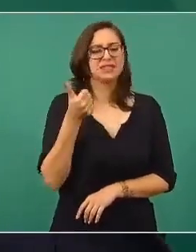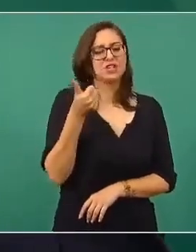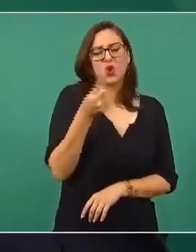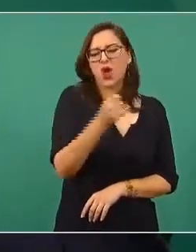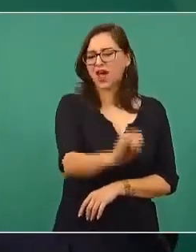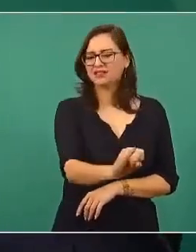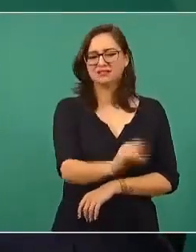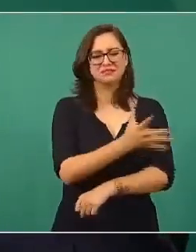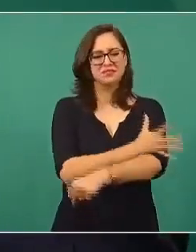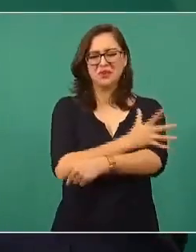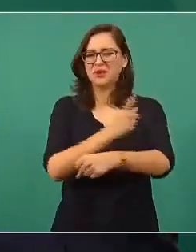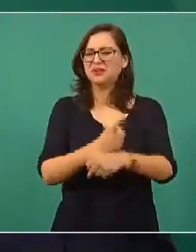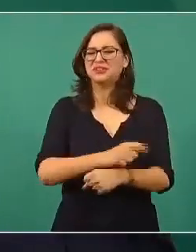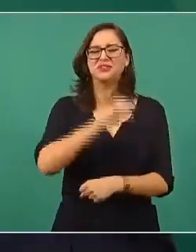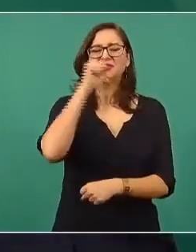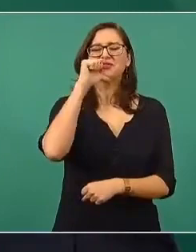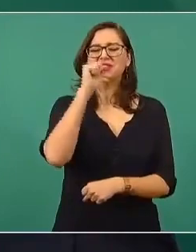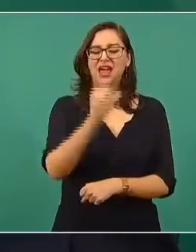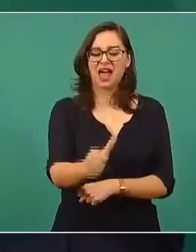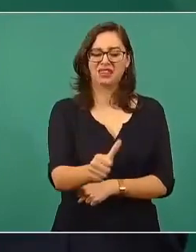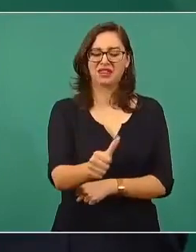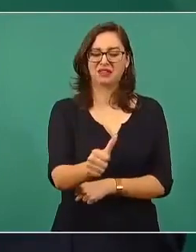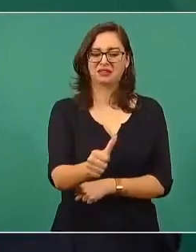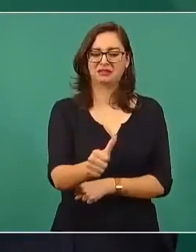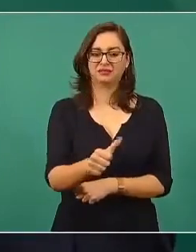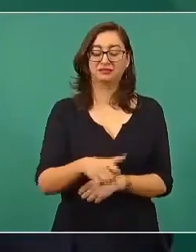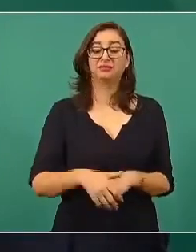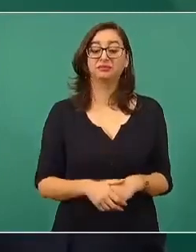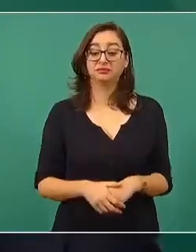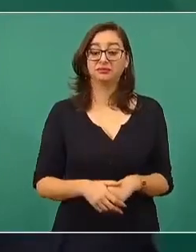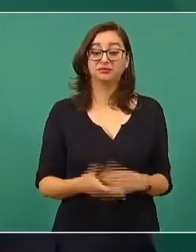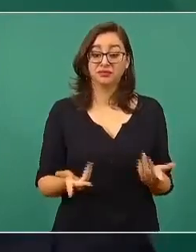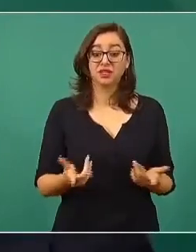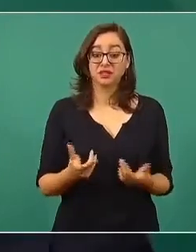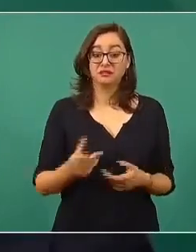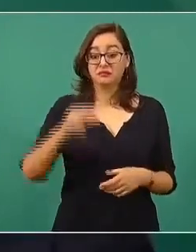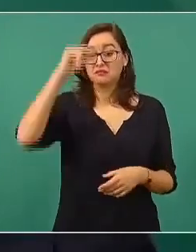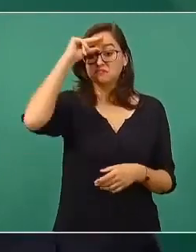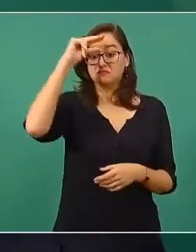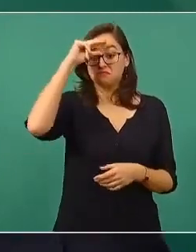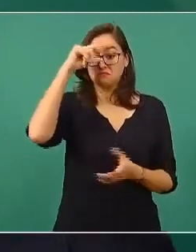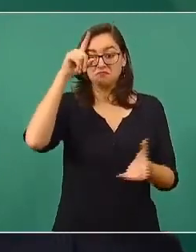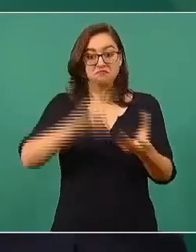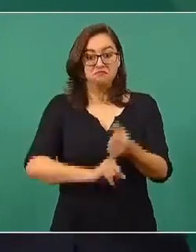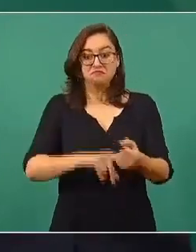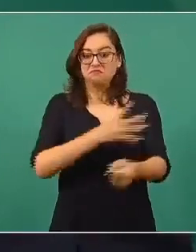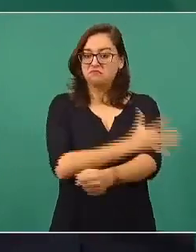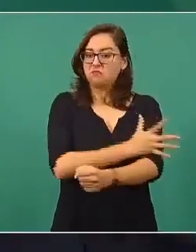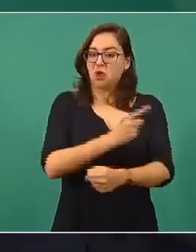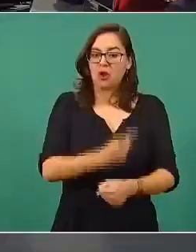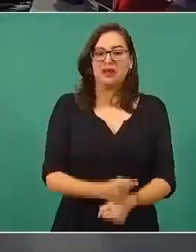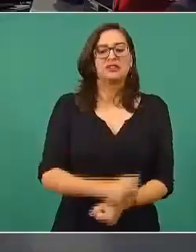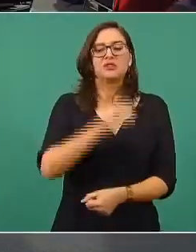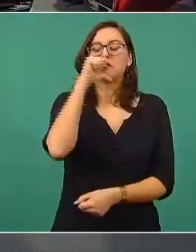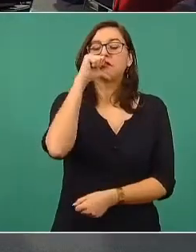en el sentido amplio, y en particular la deshonestidad intelectual.